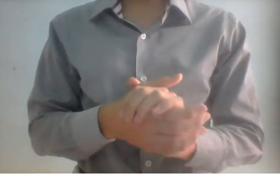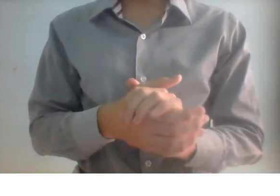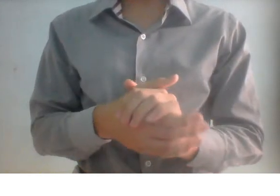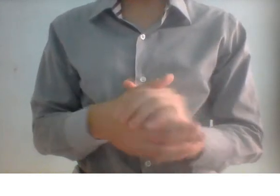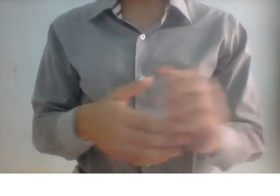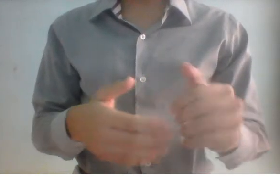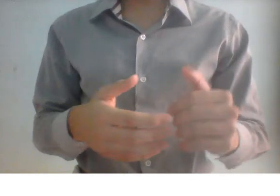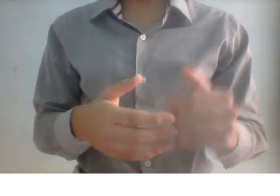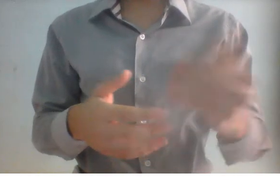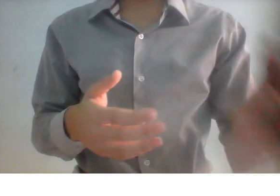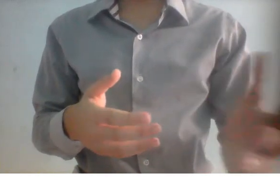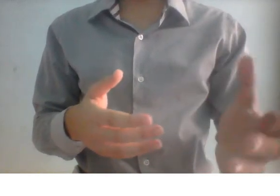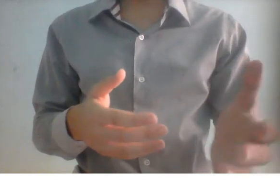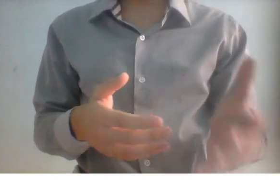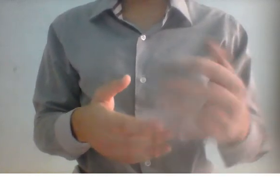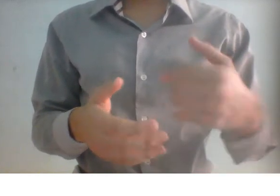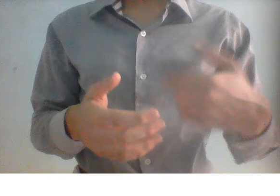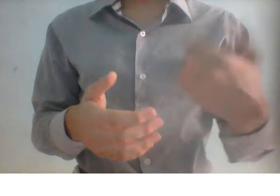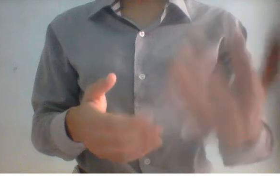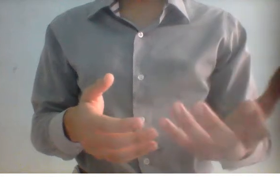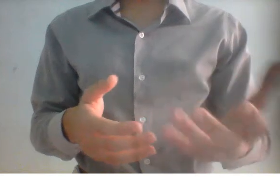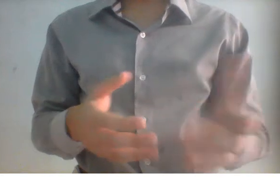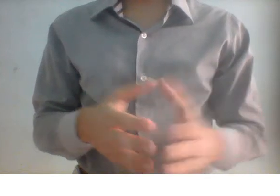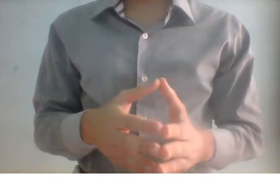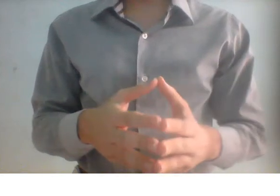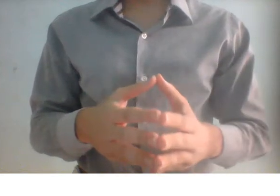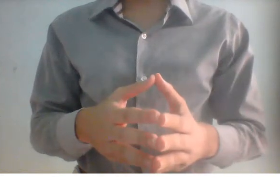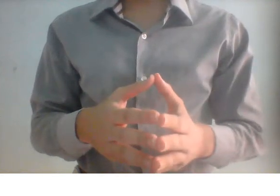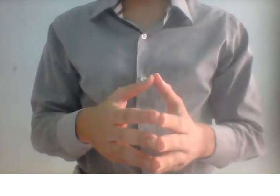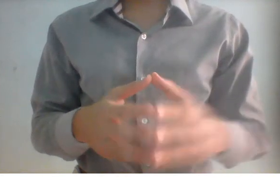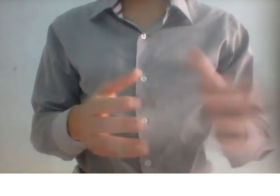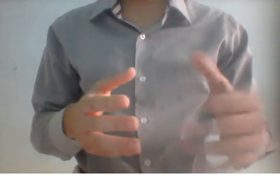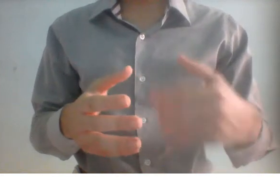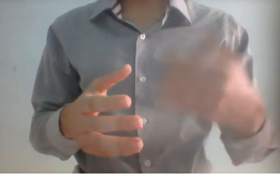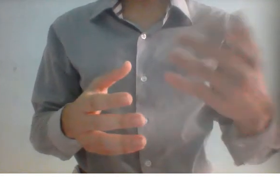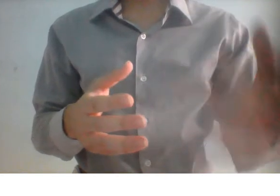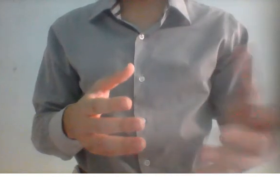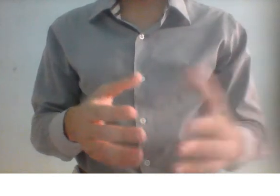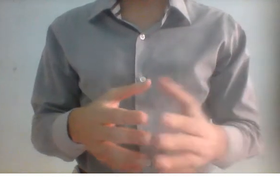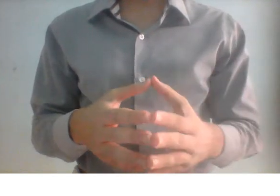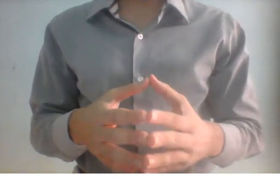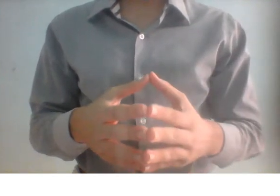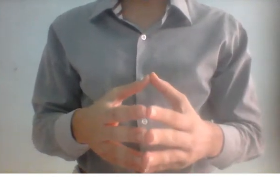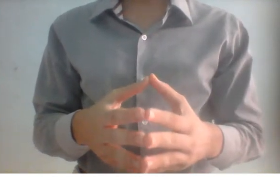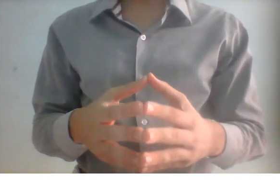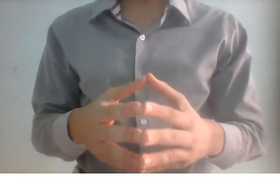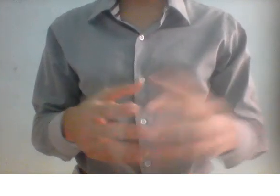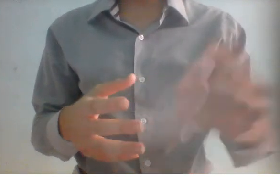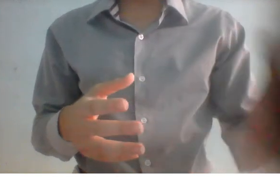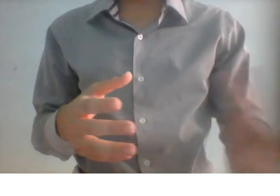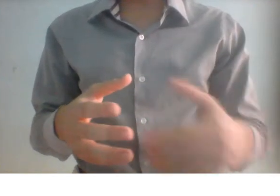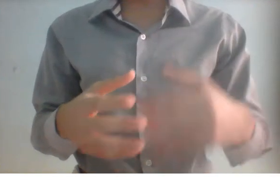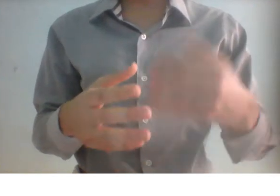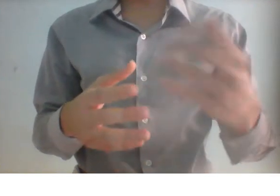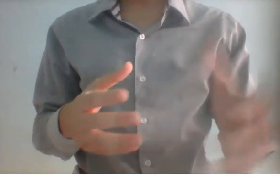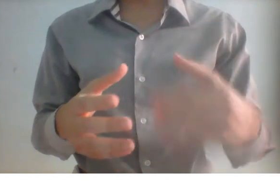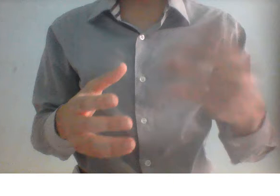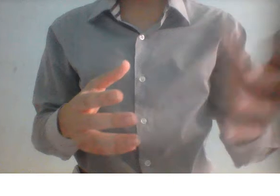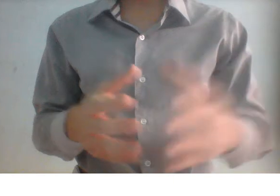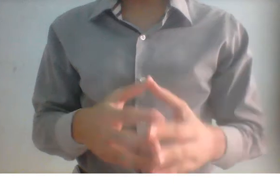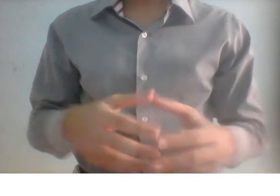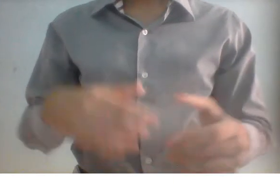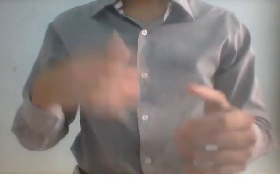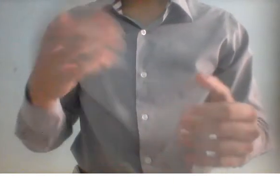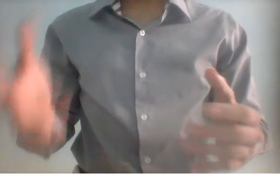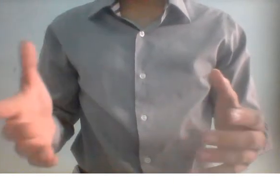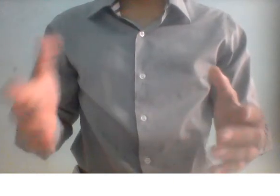caso de los dirigentes de Tileno 21, pues dicen que este acuerdo se tiene que respetar porque fue firmado en la administración de Felipe Calderón y que bla bla